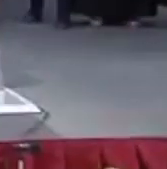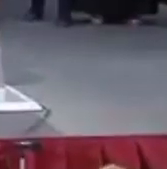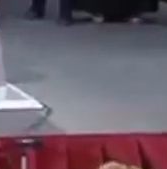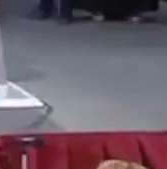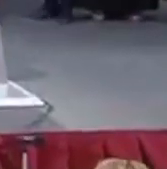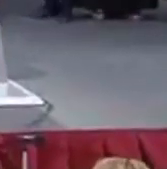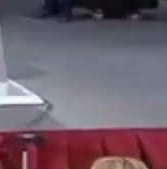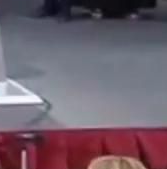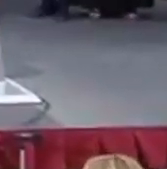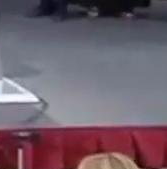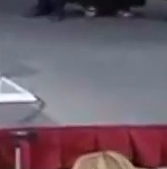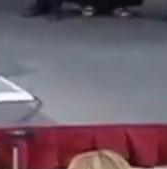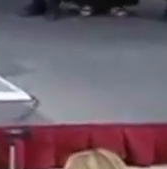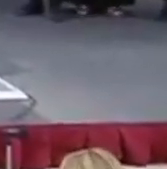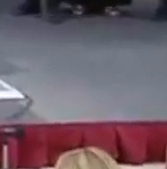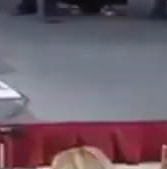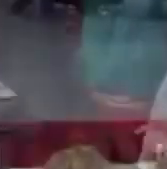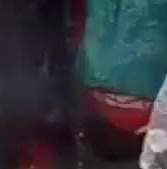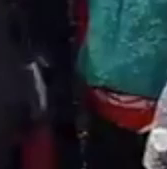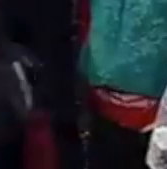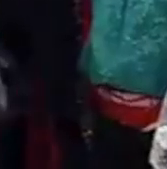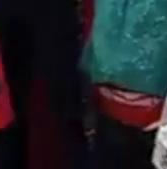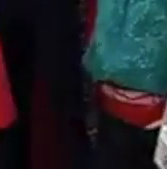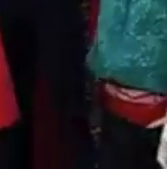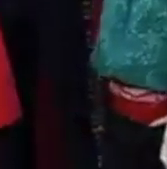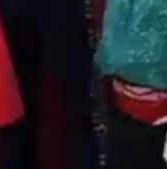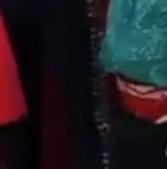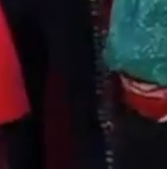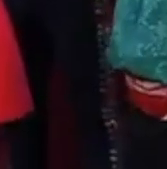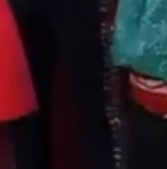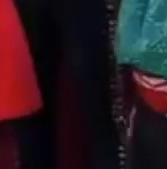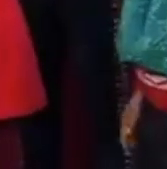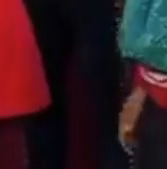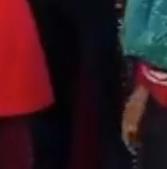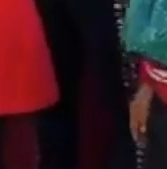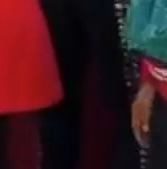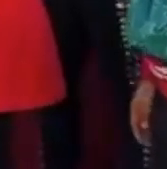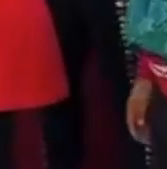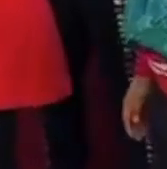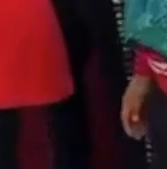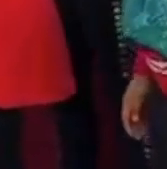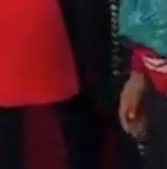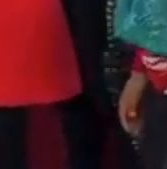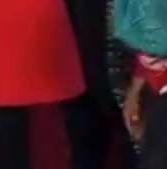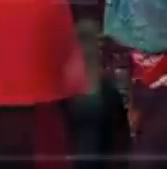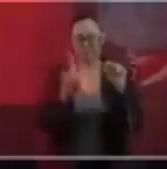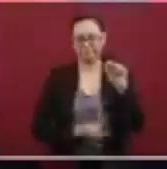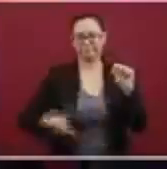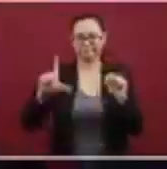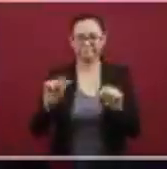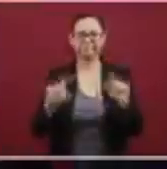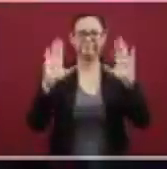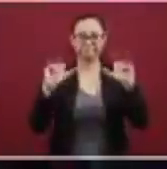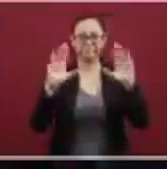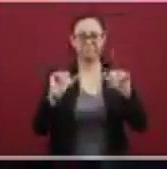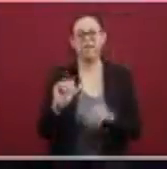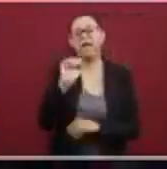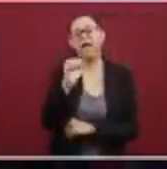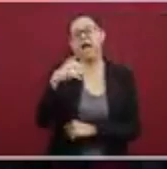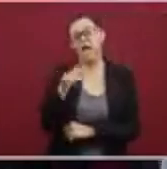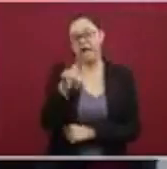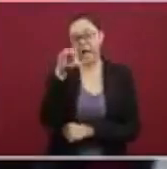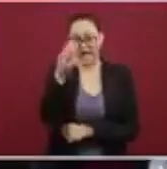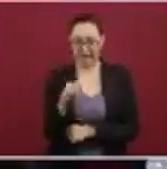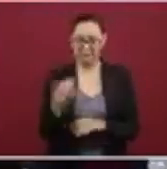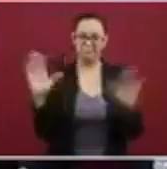todas las madres y jefas de familia. Se despiden de ustedes el presidente constitucional de los Estados Unidos Mexicanos, licenciado Andrés